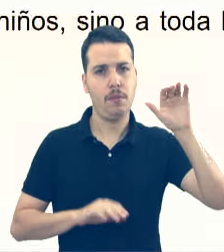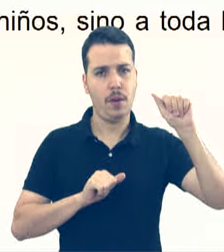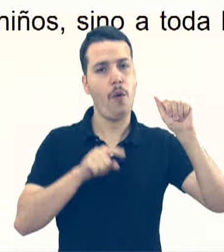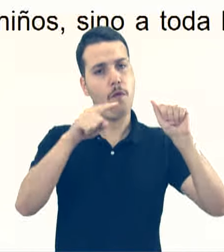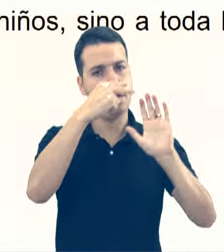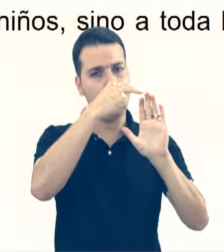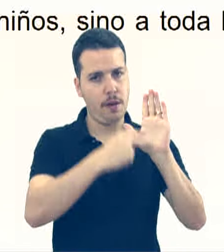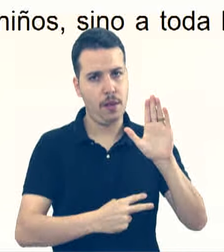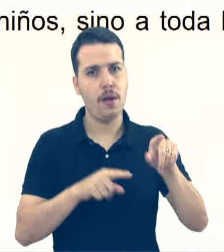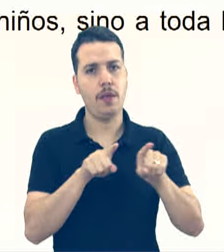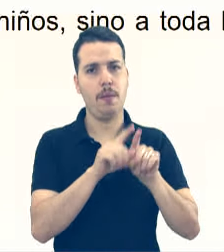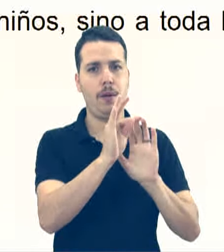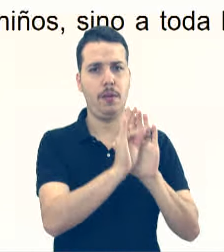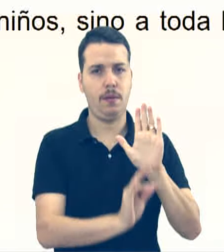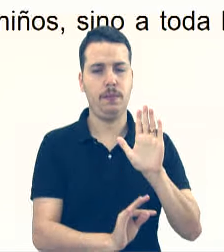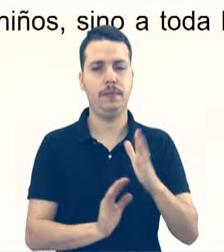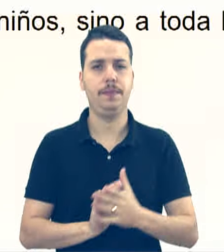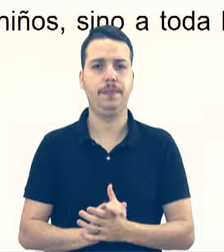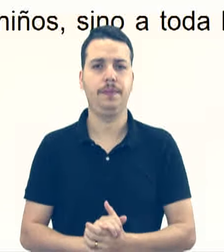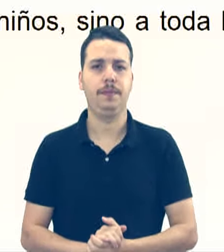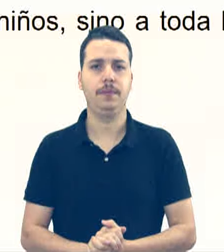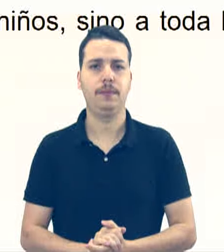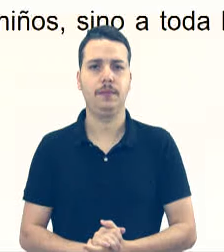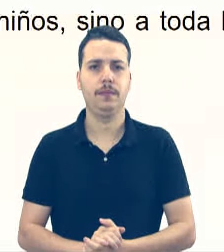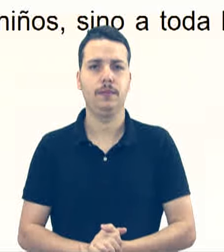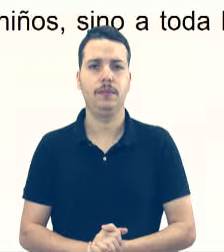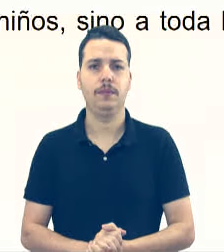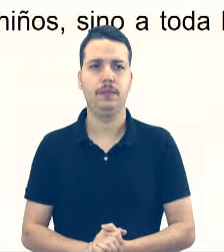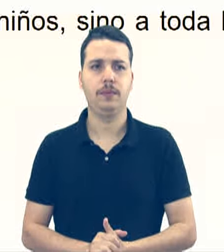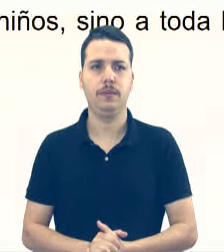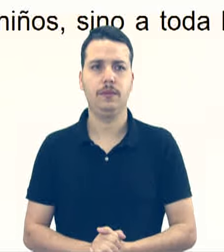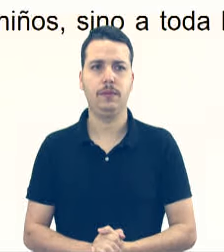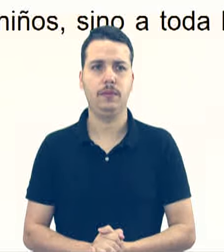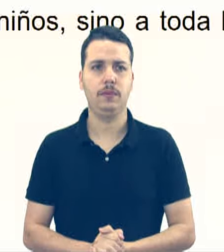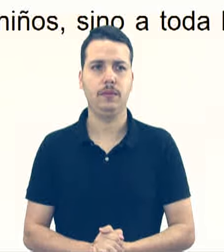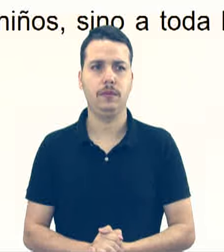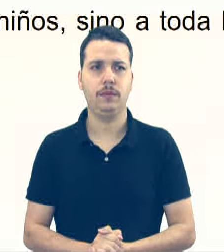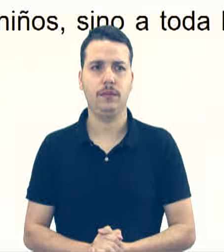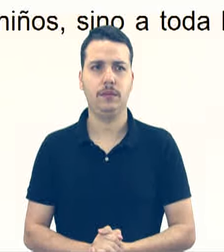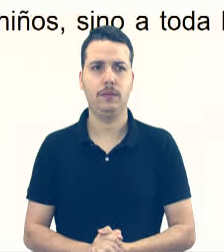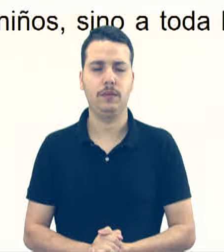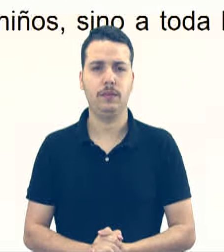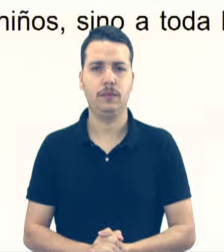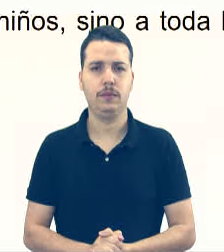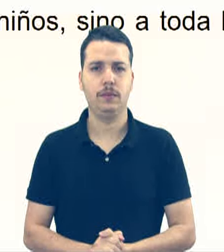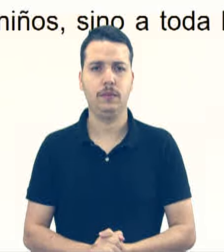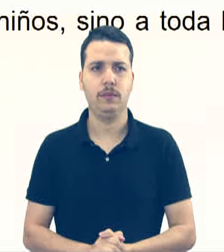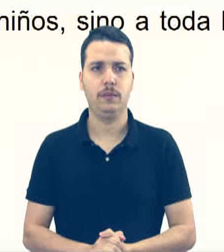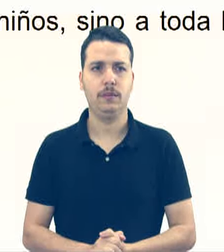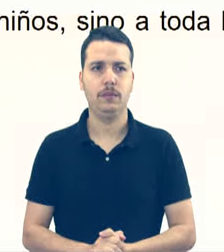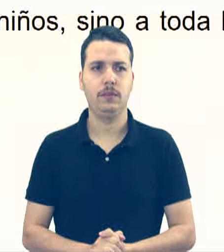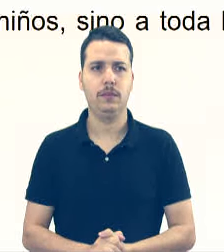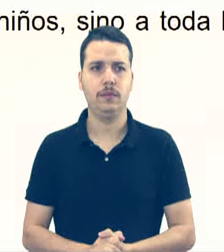completo. Pero, ¿qué hay de realidad o ficción en todo